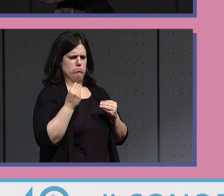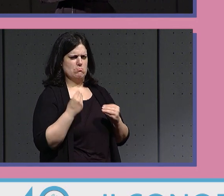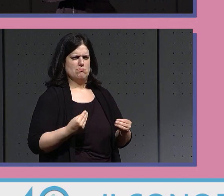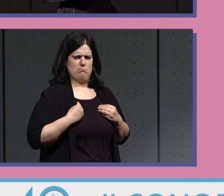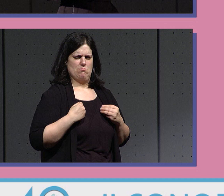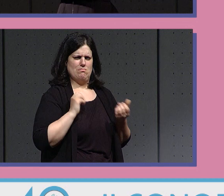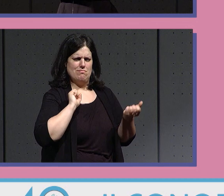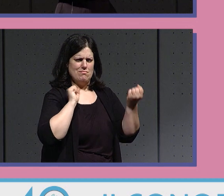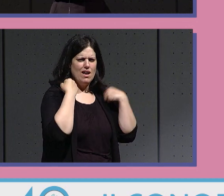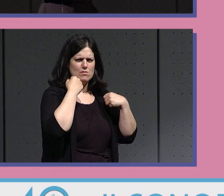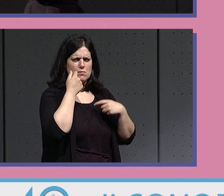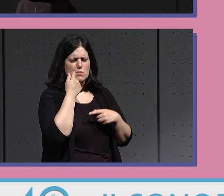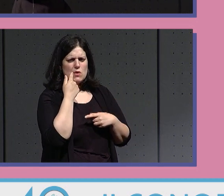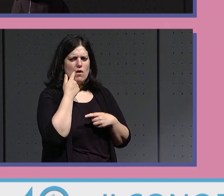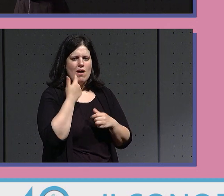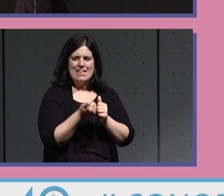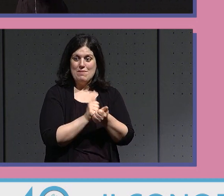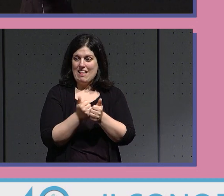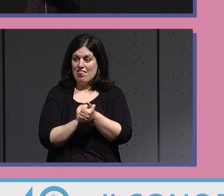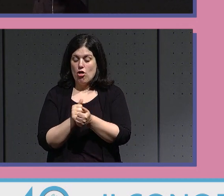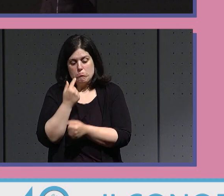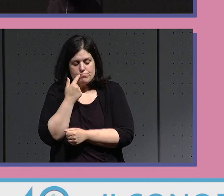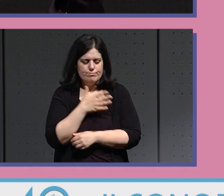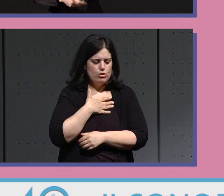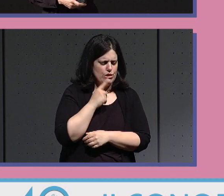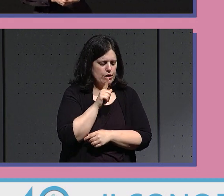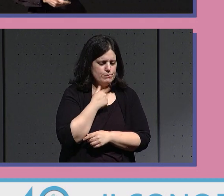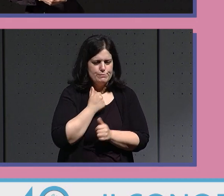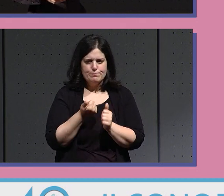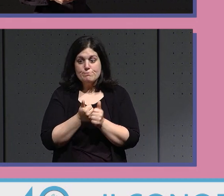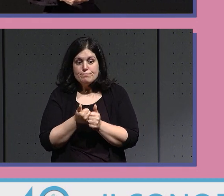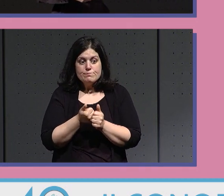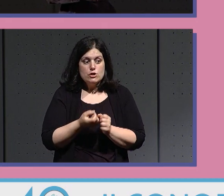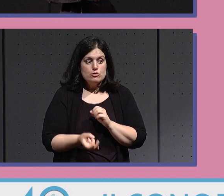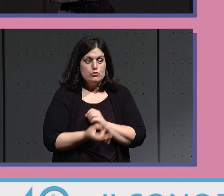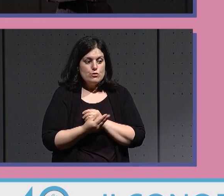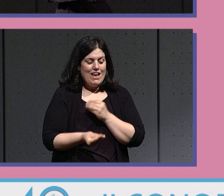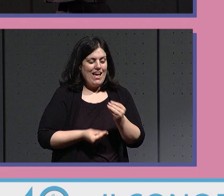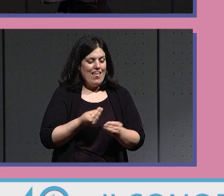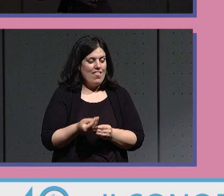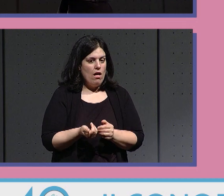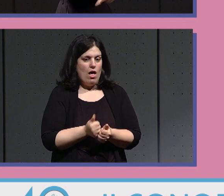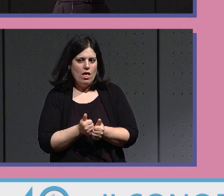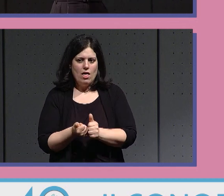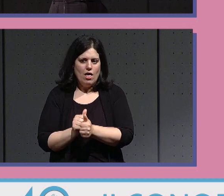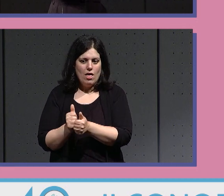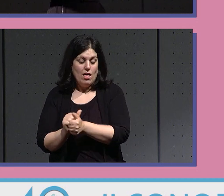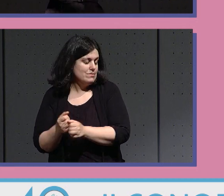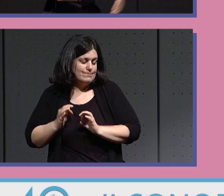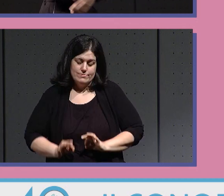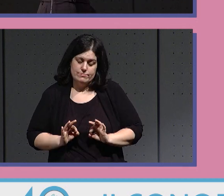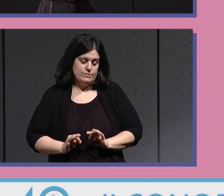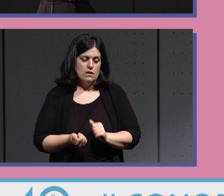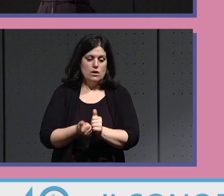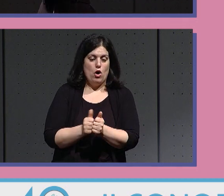de TEA, conductas de evitación, cosas que uno no quiere hacer, que intenta no hacerlas y que cuando aparecen esas situaciones a las que inevitablemente en